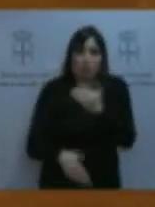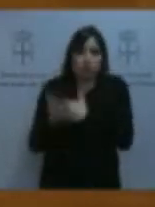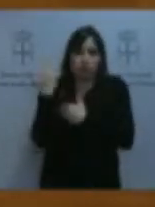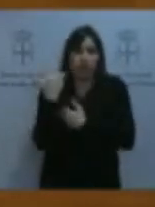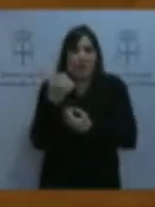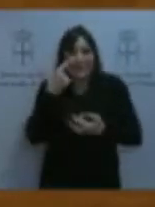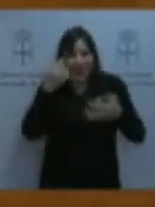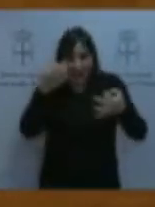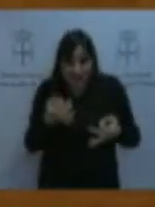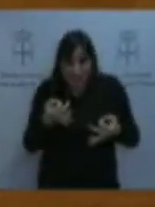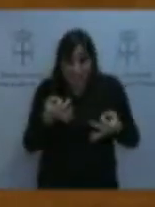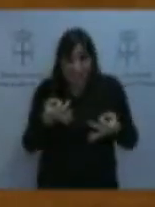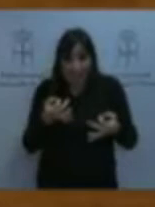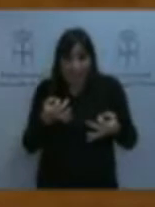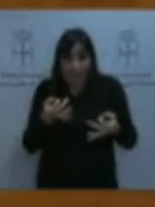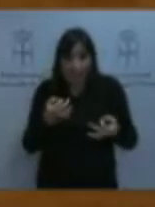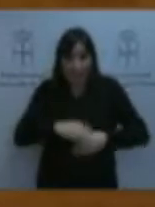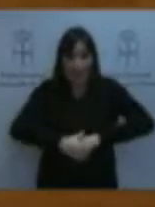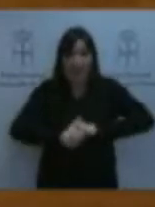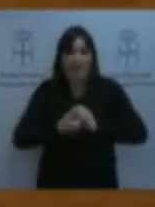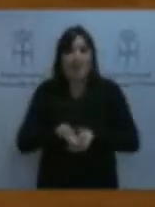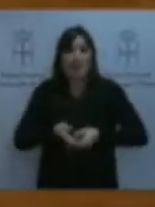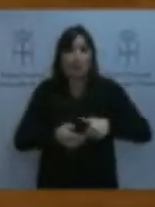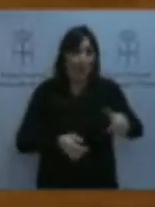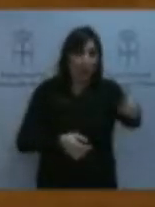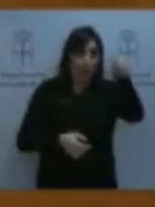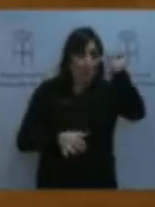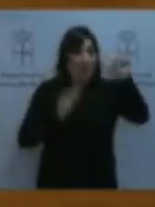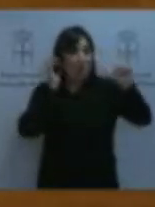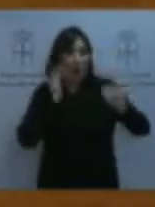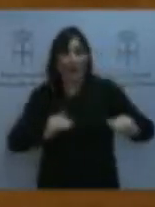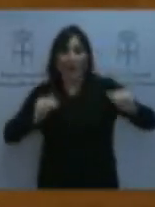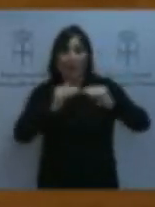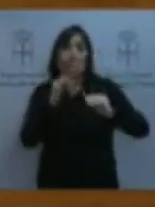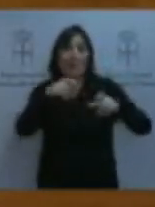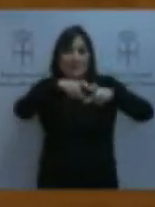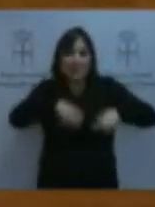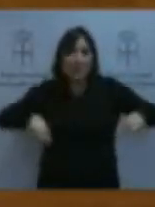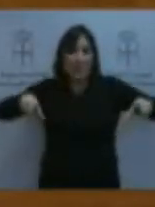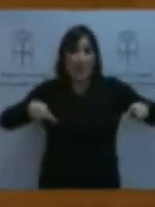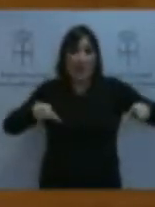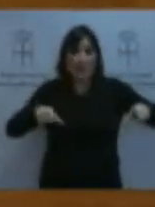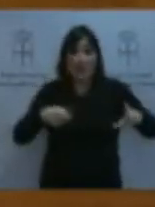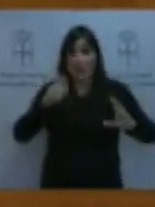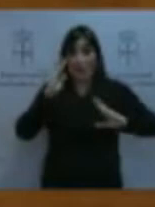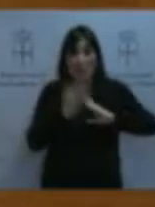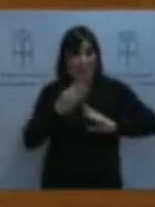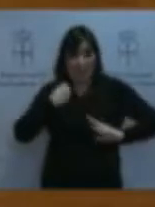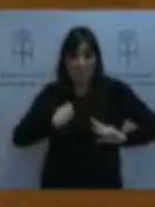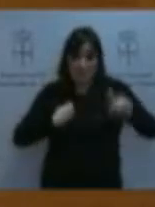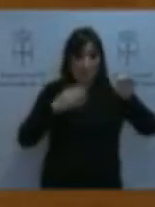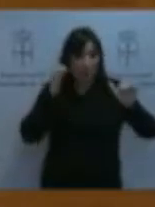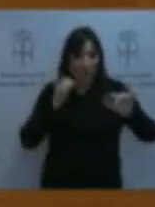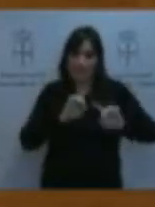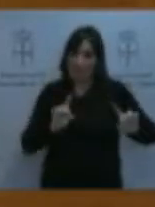imparcialidad e independencia de los tribunales exigida en el Estatuto Básico del Empleo Público se mantenga. Algunas comunidades autónomas, como el caso de Extremadura, ya